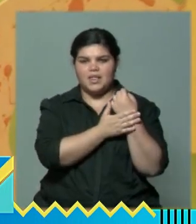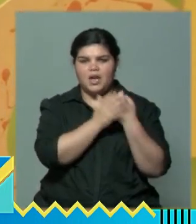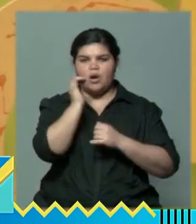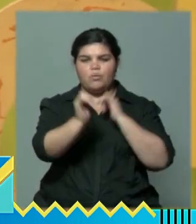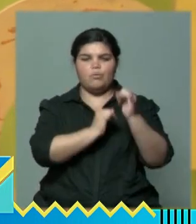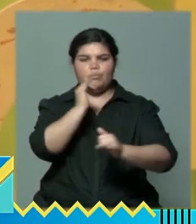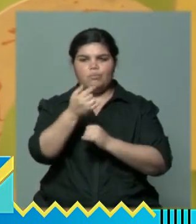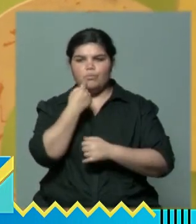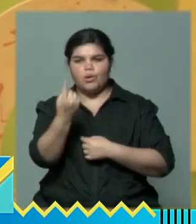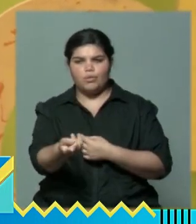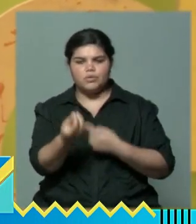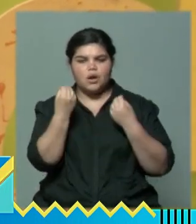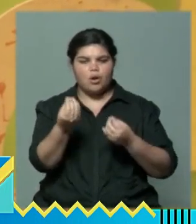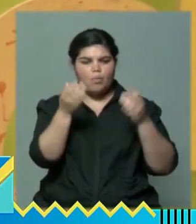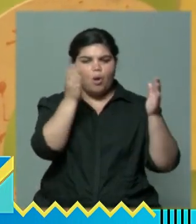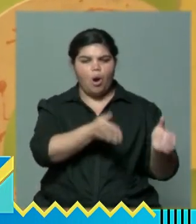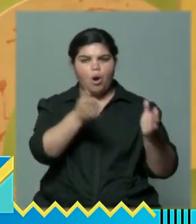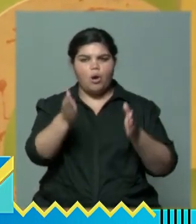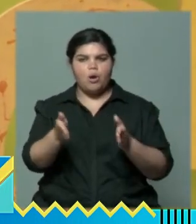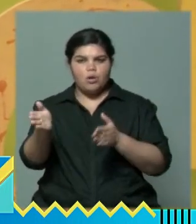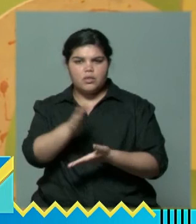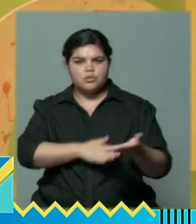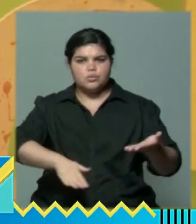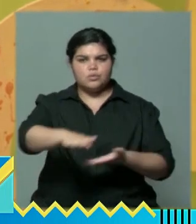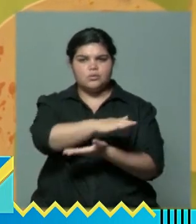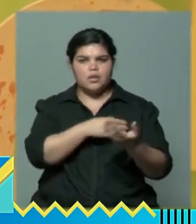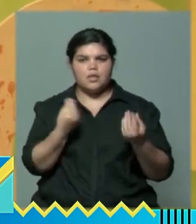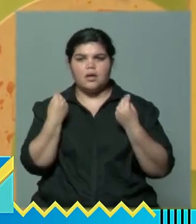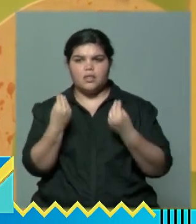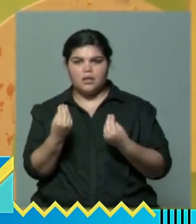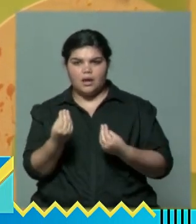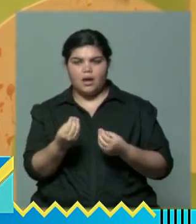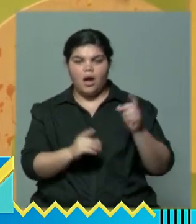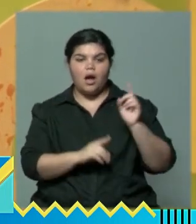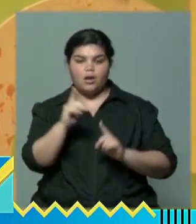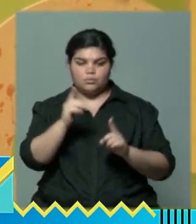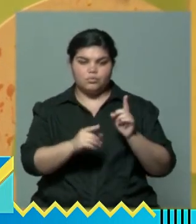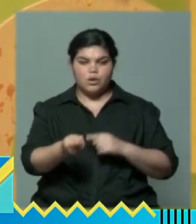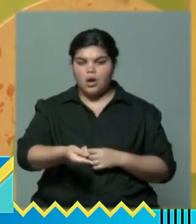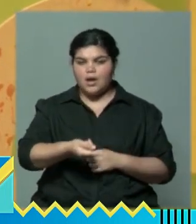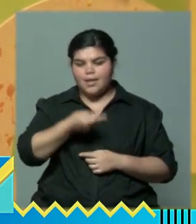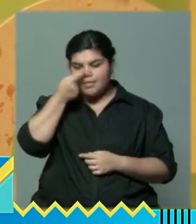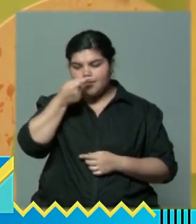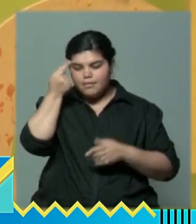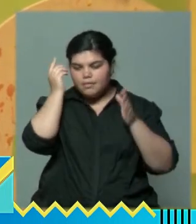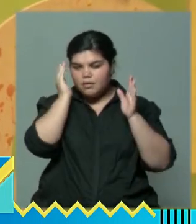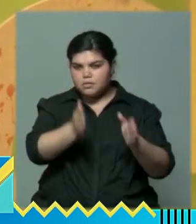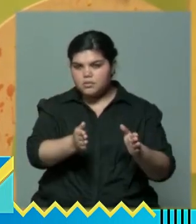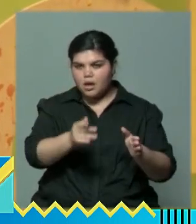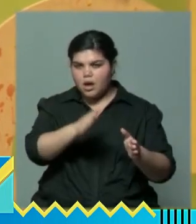sociedad. Entonces, ahí nosotros vemos que hay intereses opuestos en esta